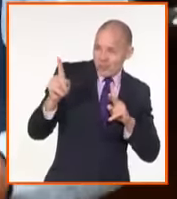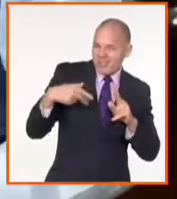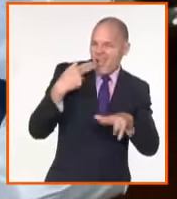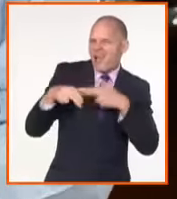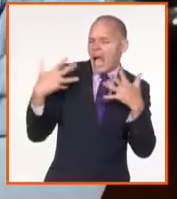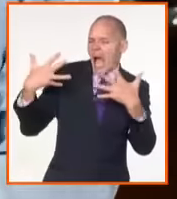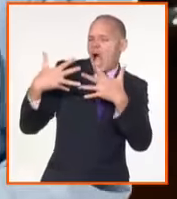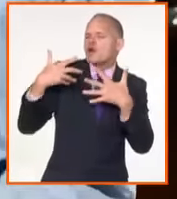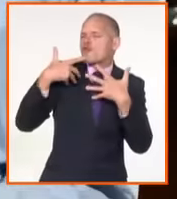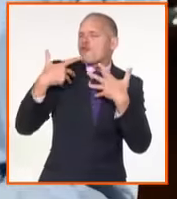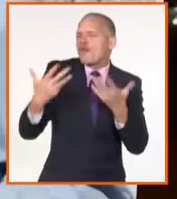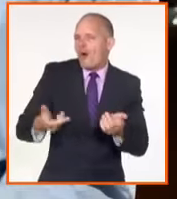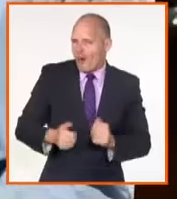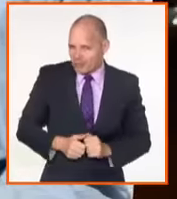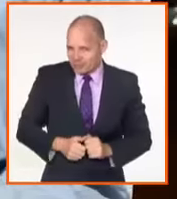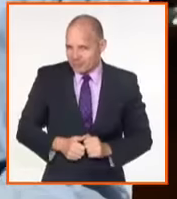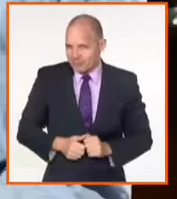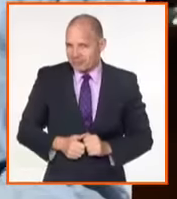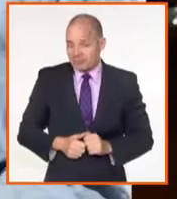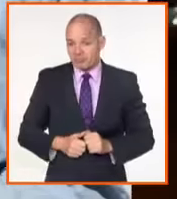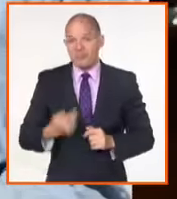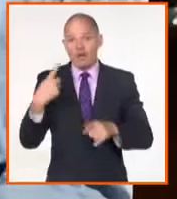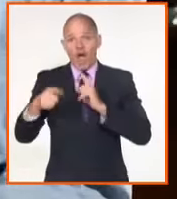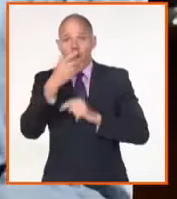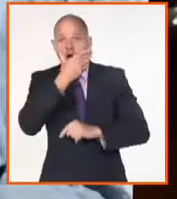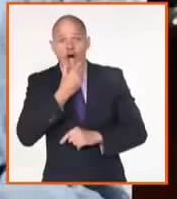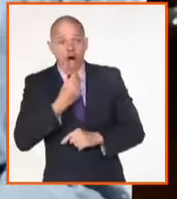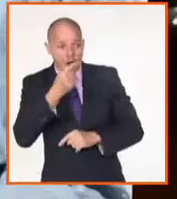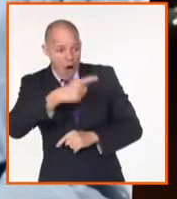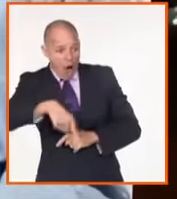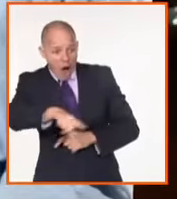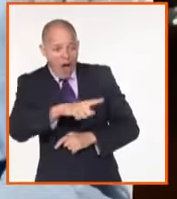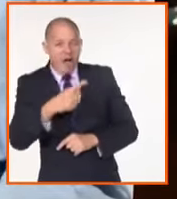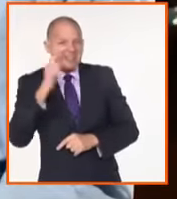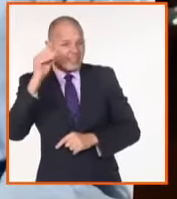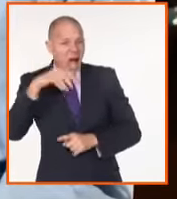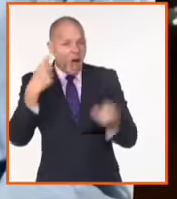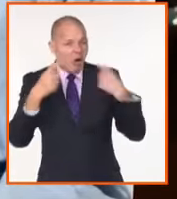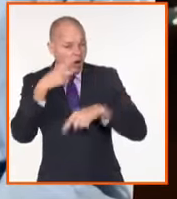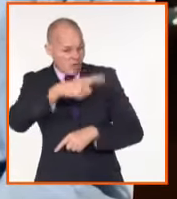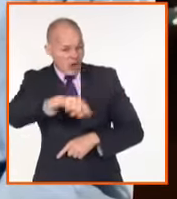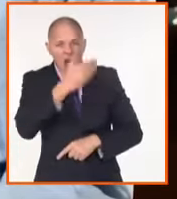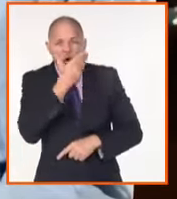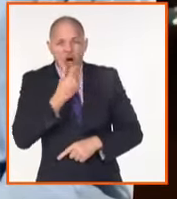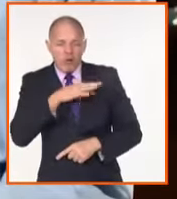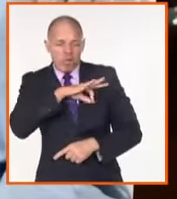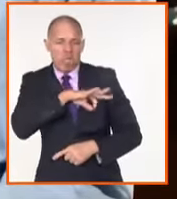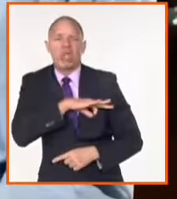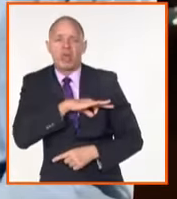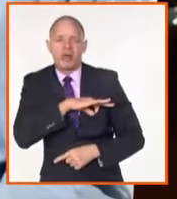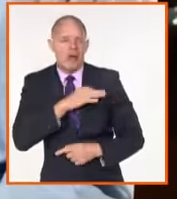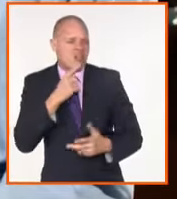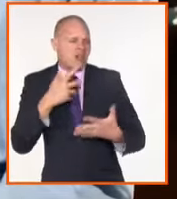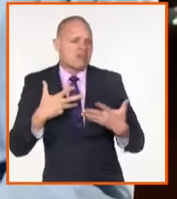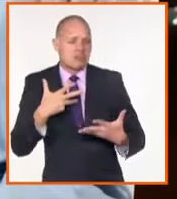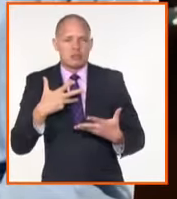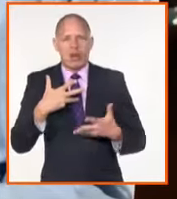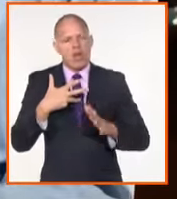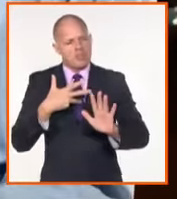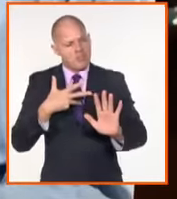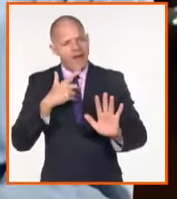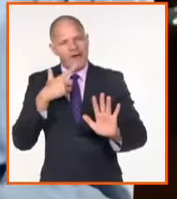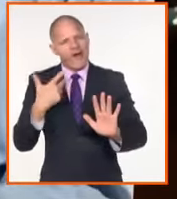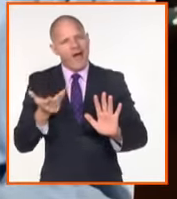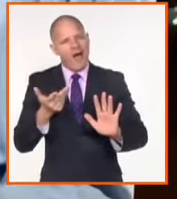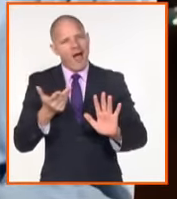cómo trabajar también con los jóvenes para que no tengan desesperanza. De hecho, acabamos de aprobar una política para la niñez, la adolescencia